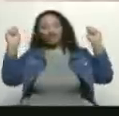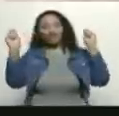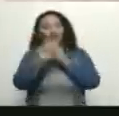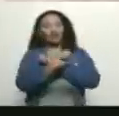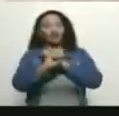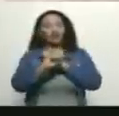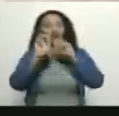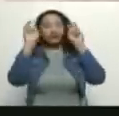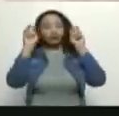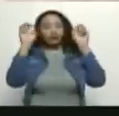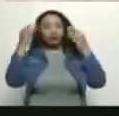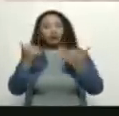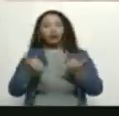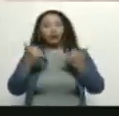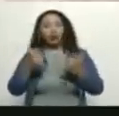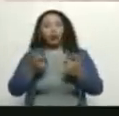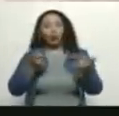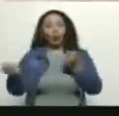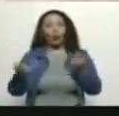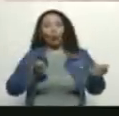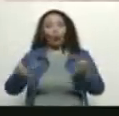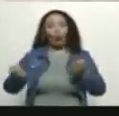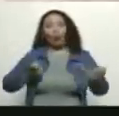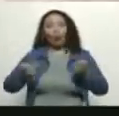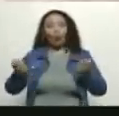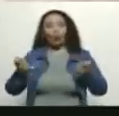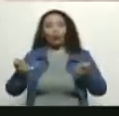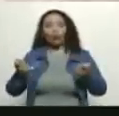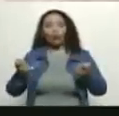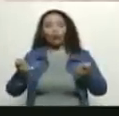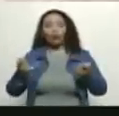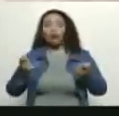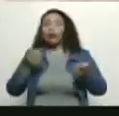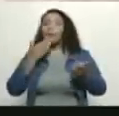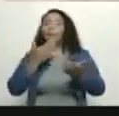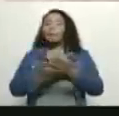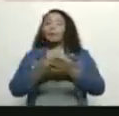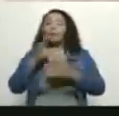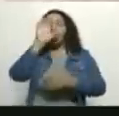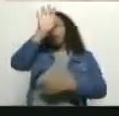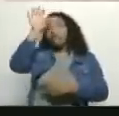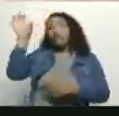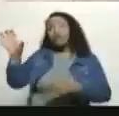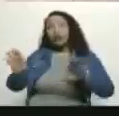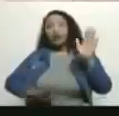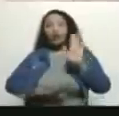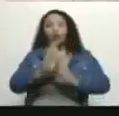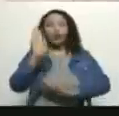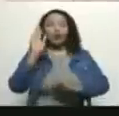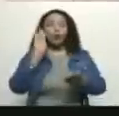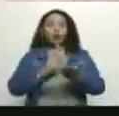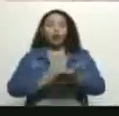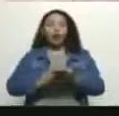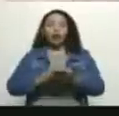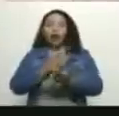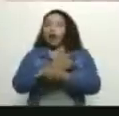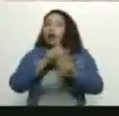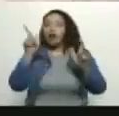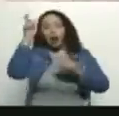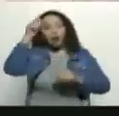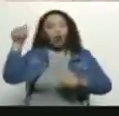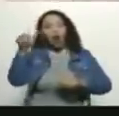versión moderna de la colonización y que ha impedido a los países en desarrollo establecer libremente, junto a sus